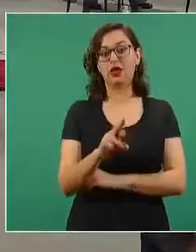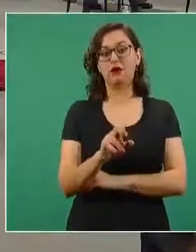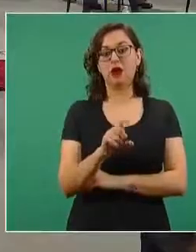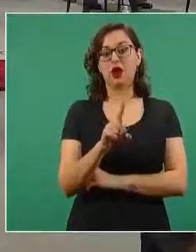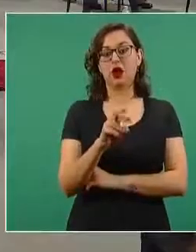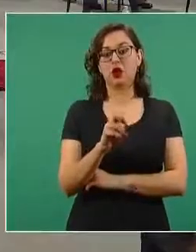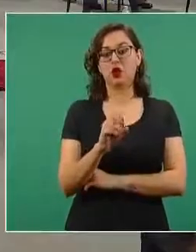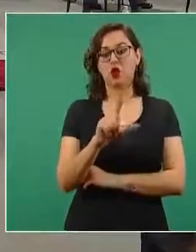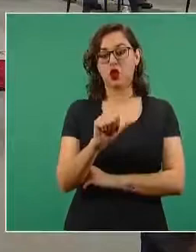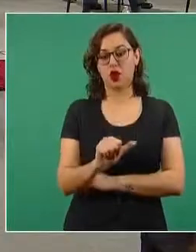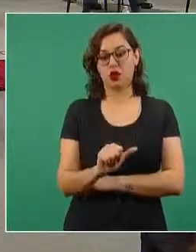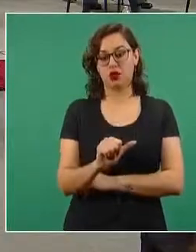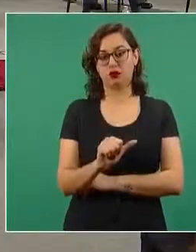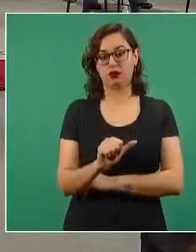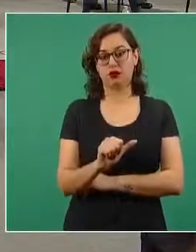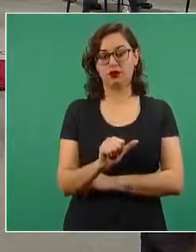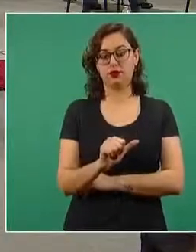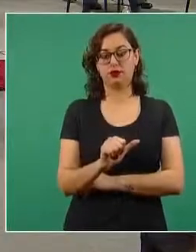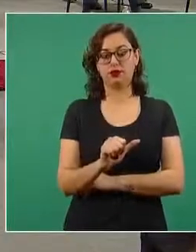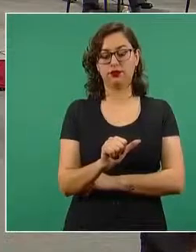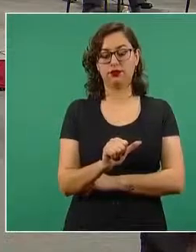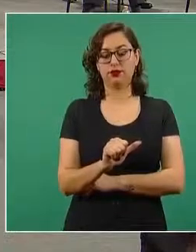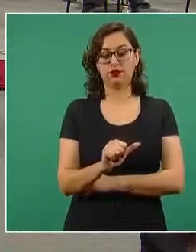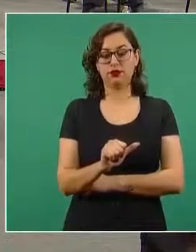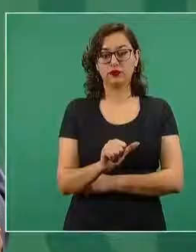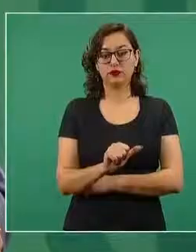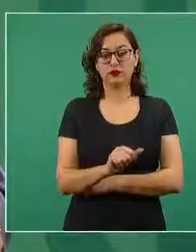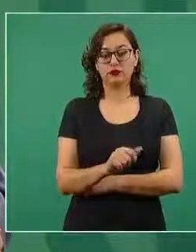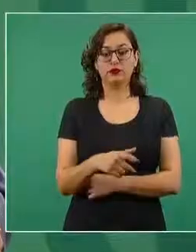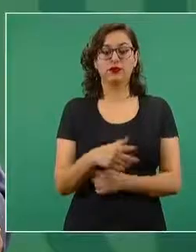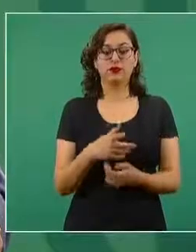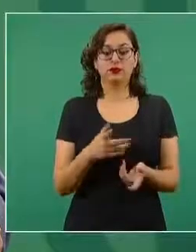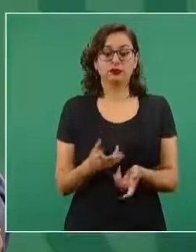una empresa que le vende